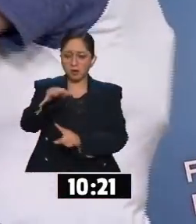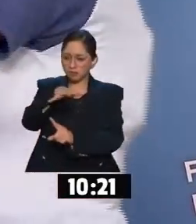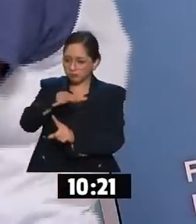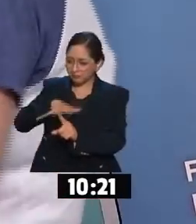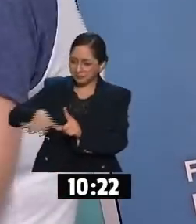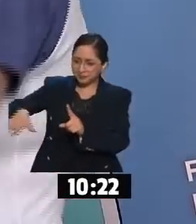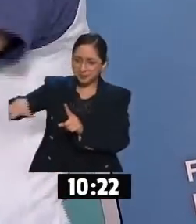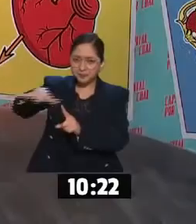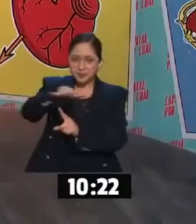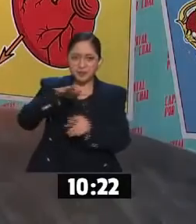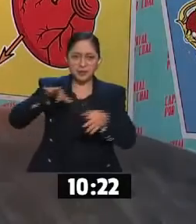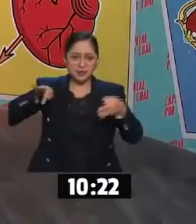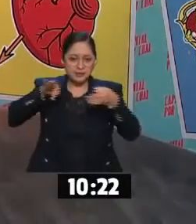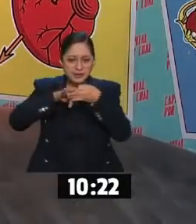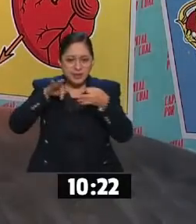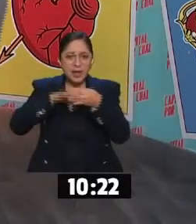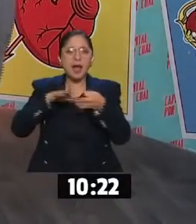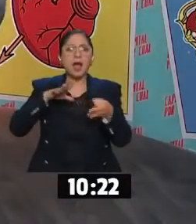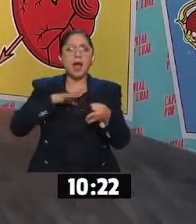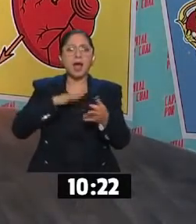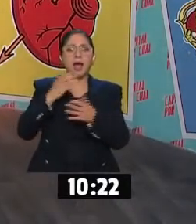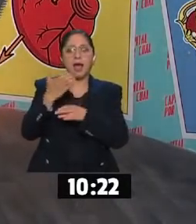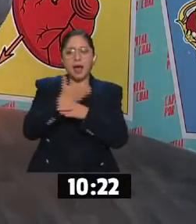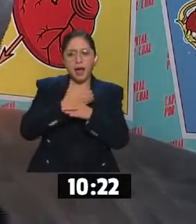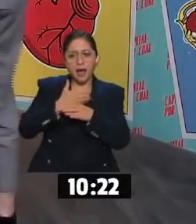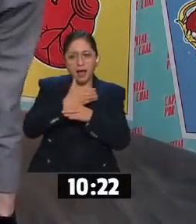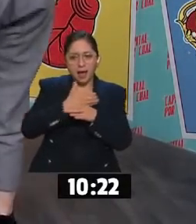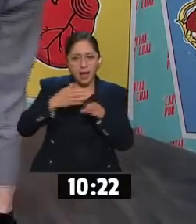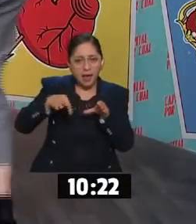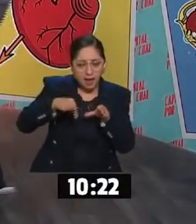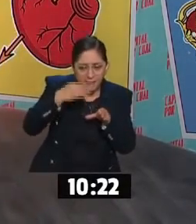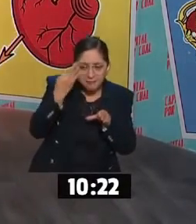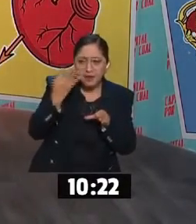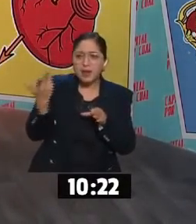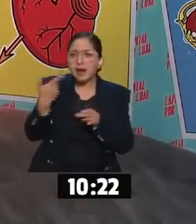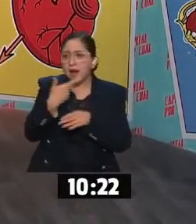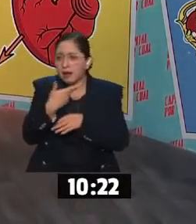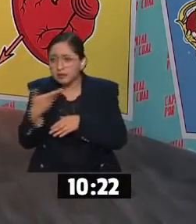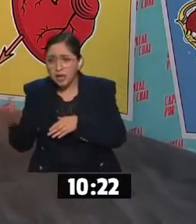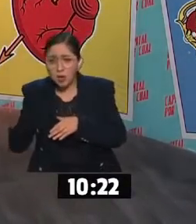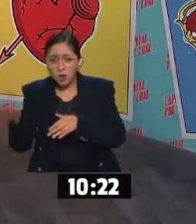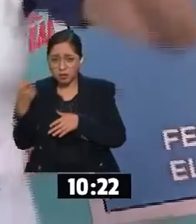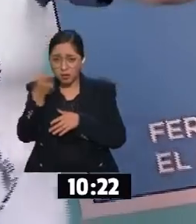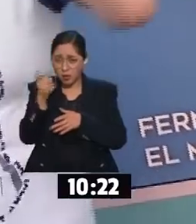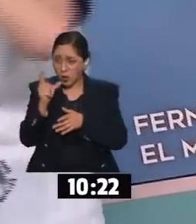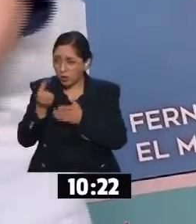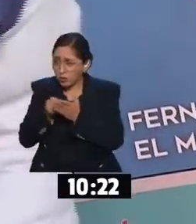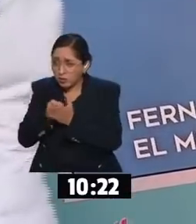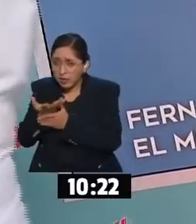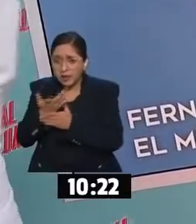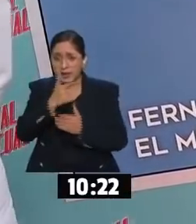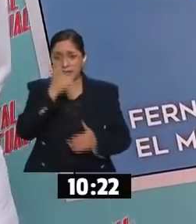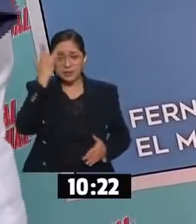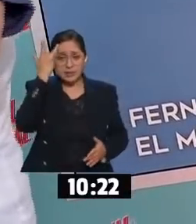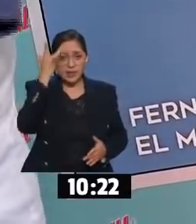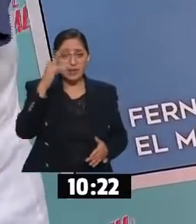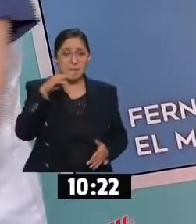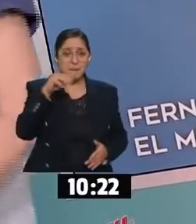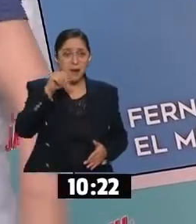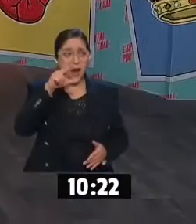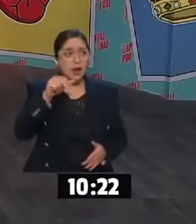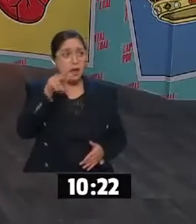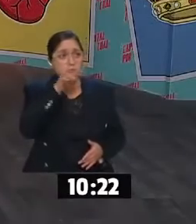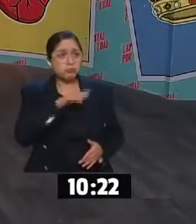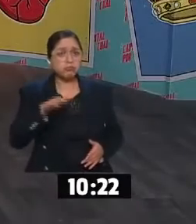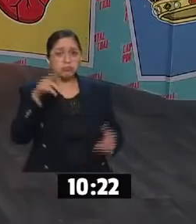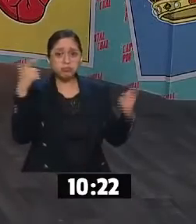de cafecitos y Sí, restaurantes. se está poniendo muy bonita la Se Santa pone re María, está muy bonita la linda. Santa María, que siempre ha sido de abuelengo, para que